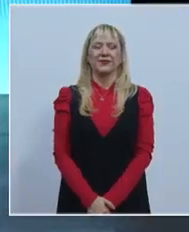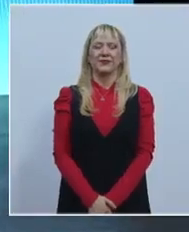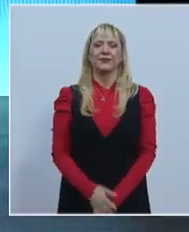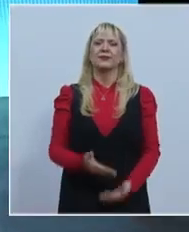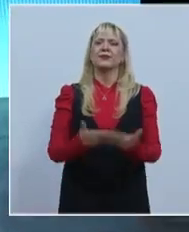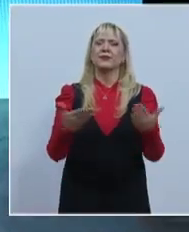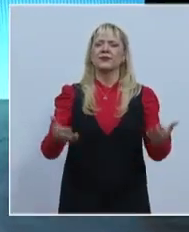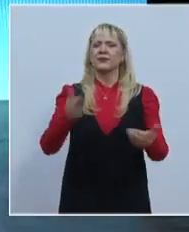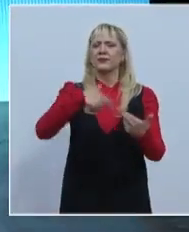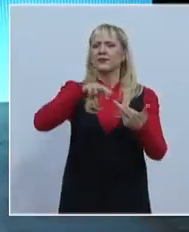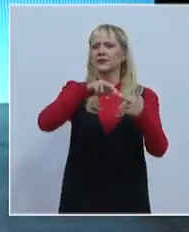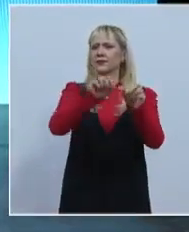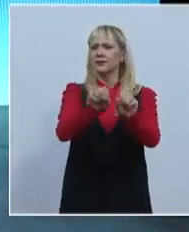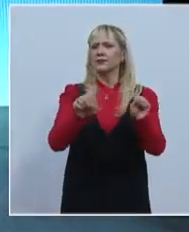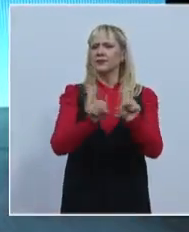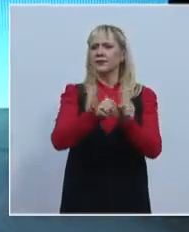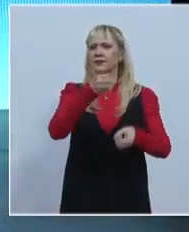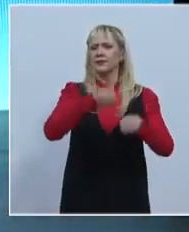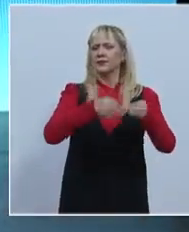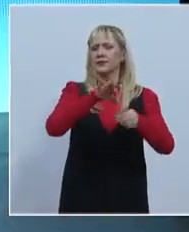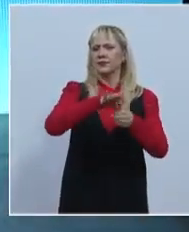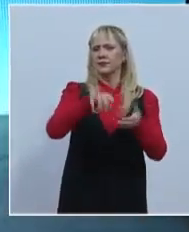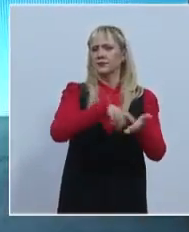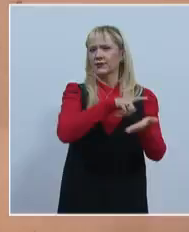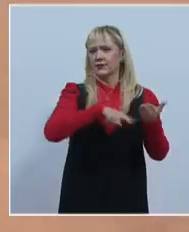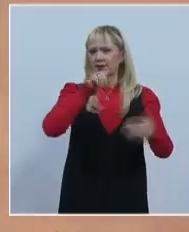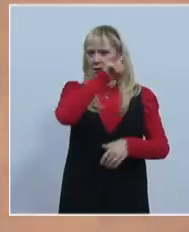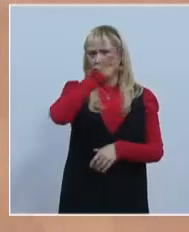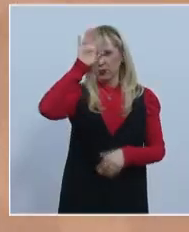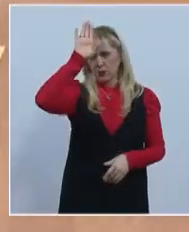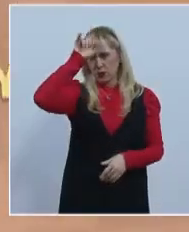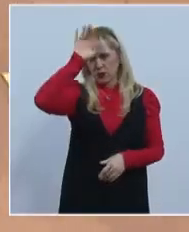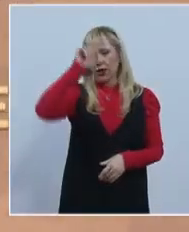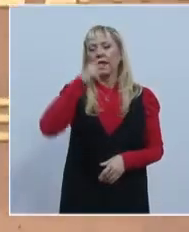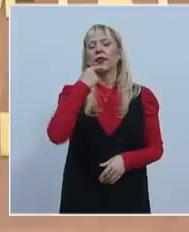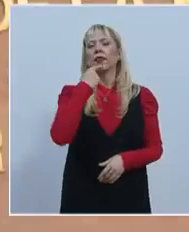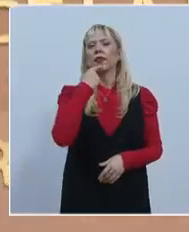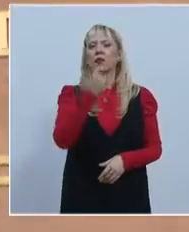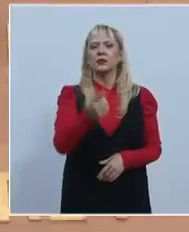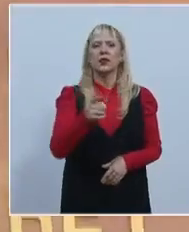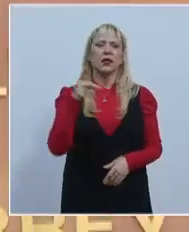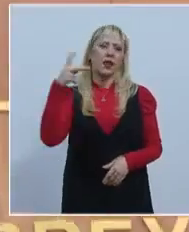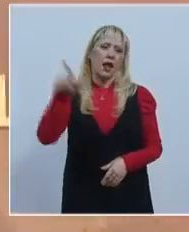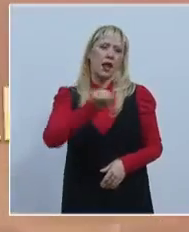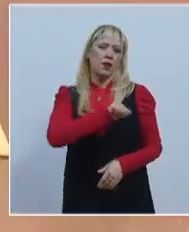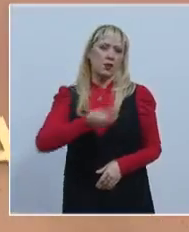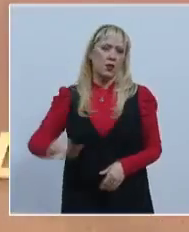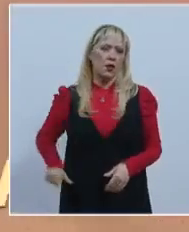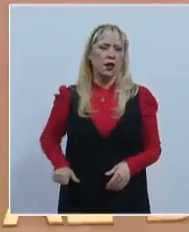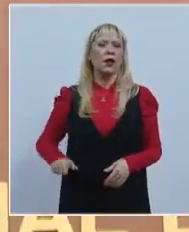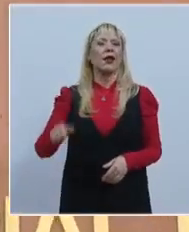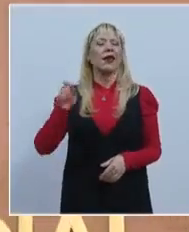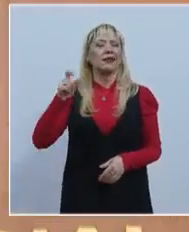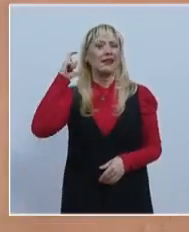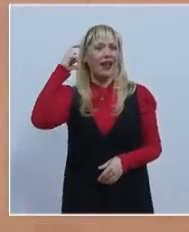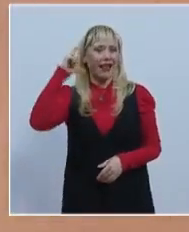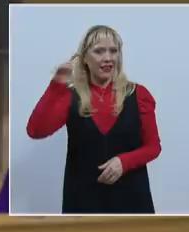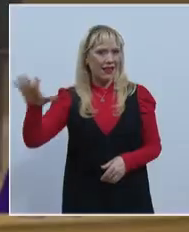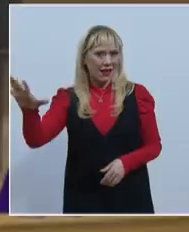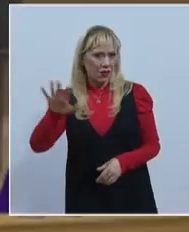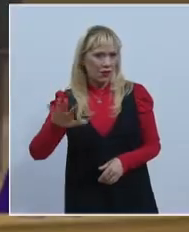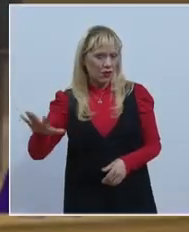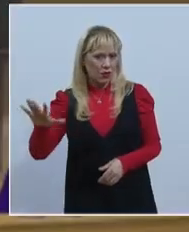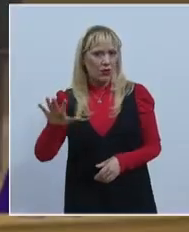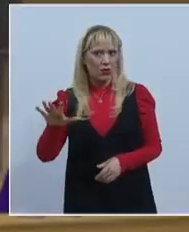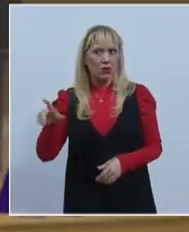La Sala Regional Monterrey del Tribunal Electoral confirmó que la Secretaría del Ayuntamiento de la ciudad de Querétaro